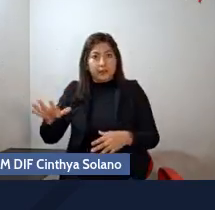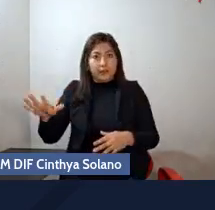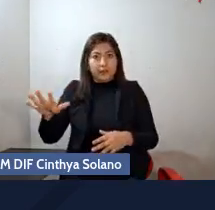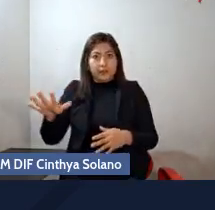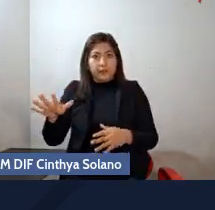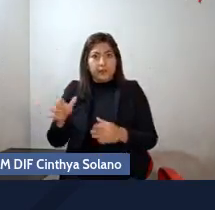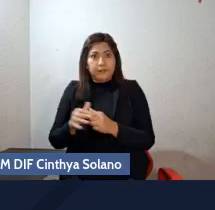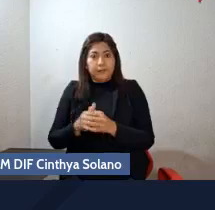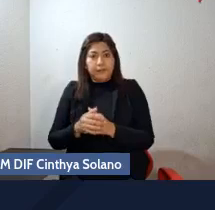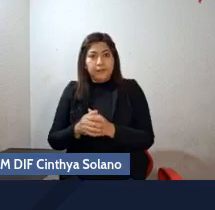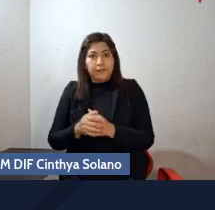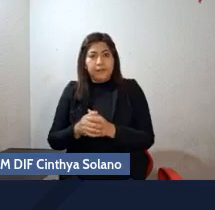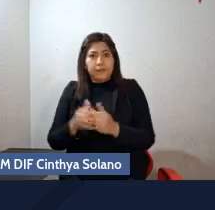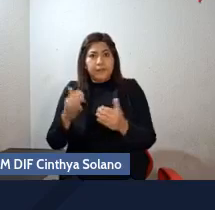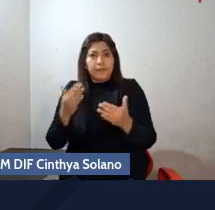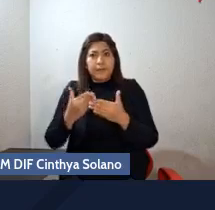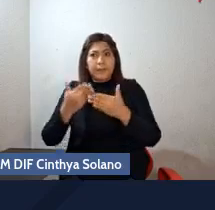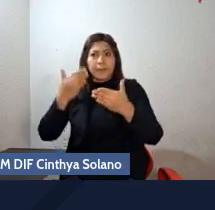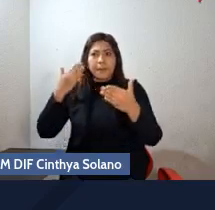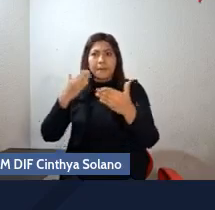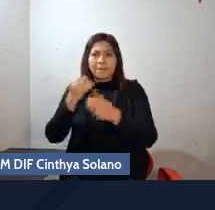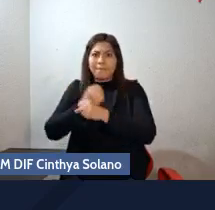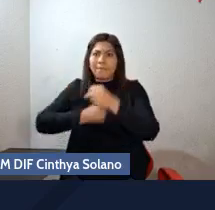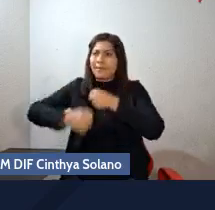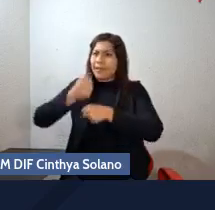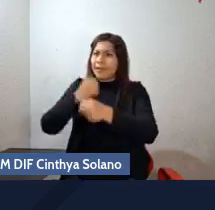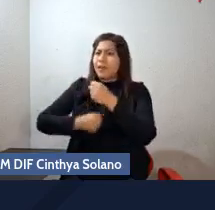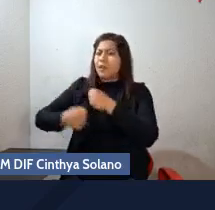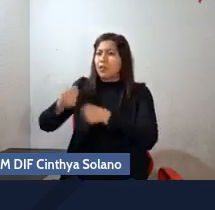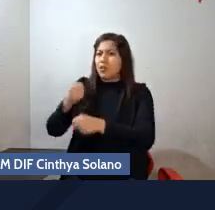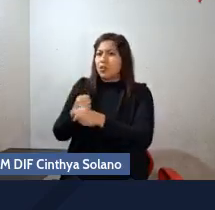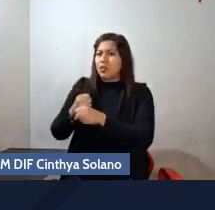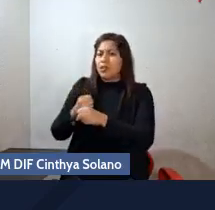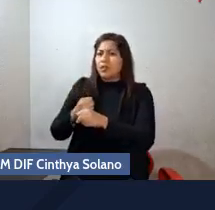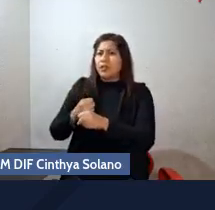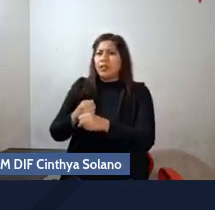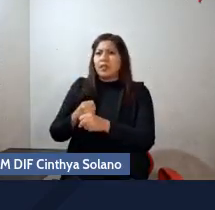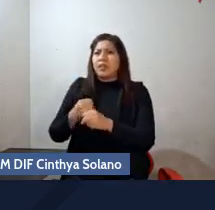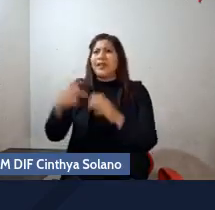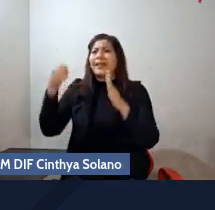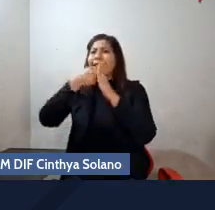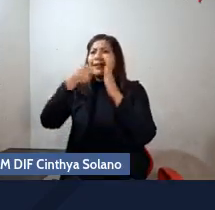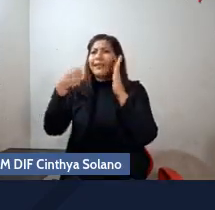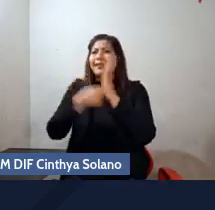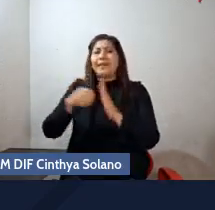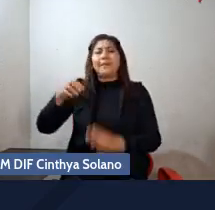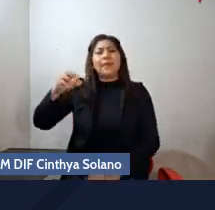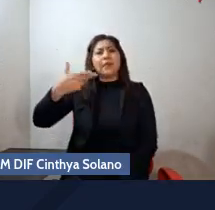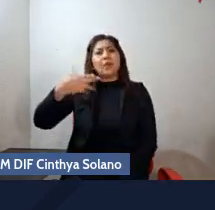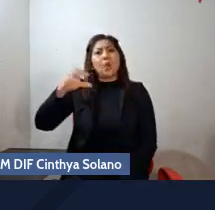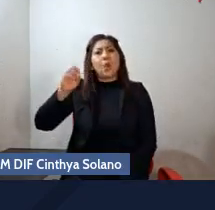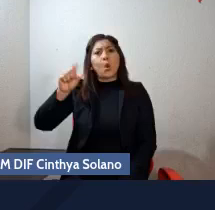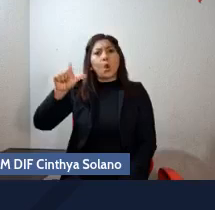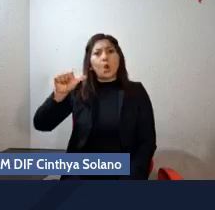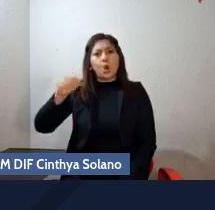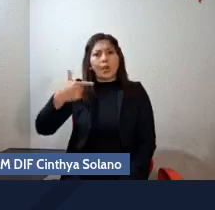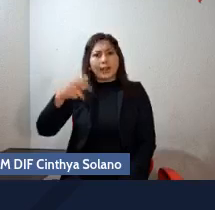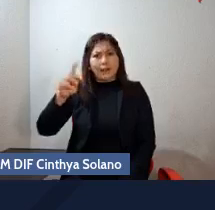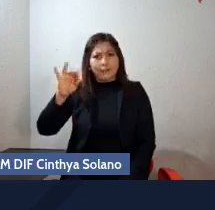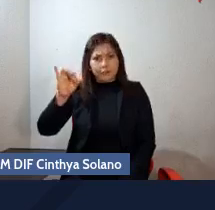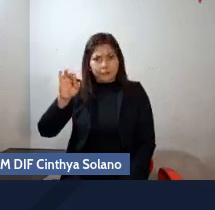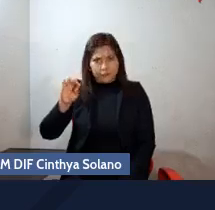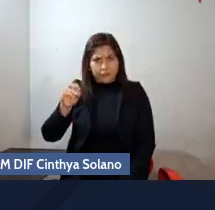En años anteriores había lo que era el testamento hológrafo. Ajá, ese testamento se elaboraba